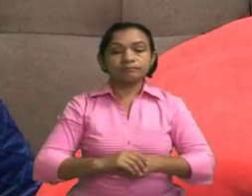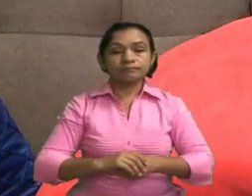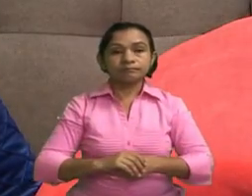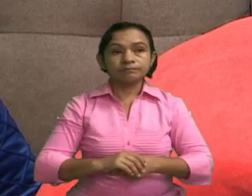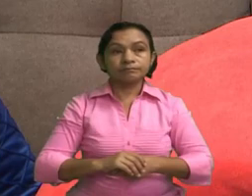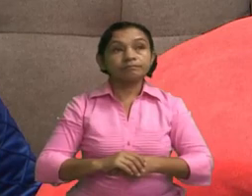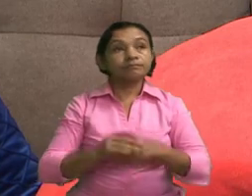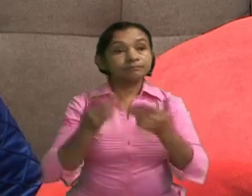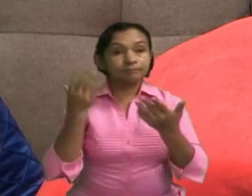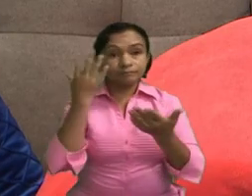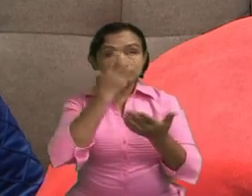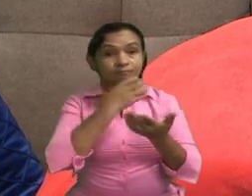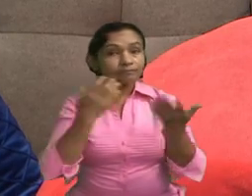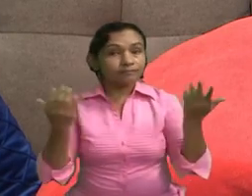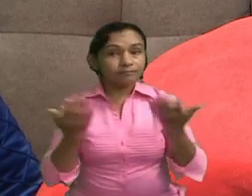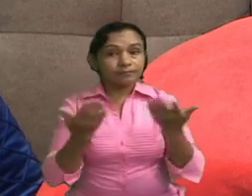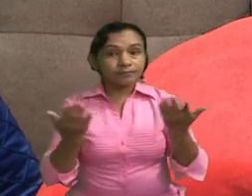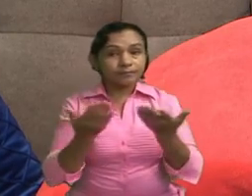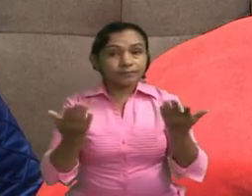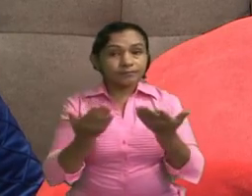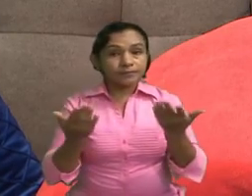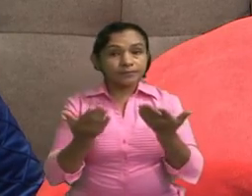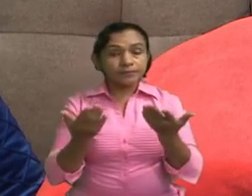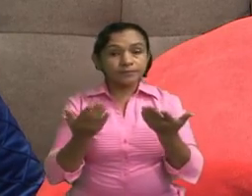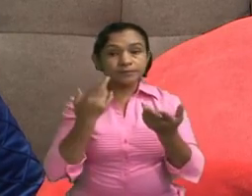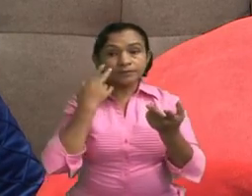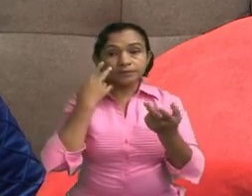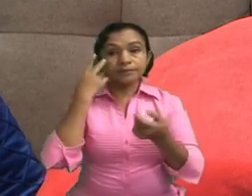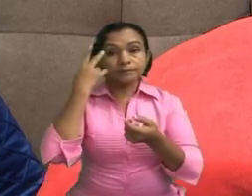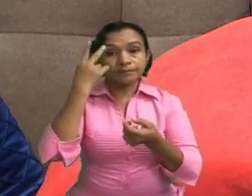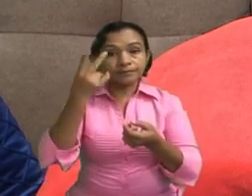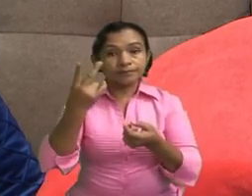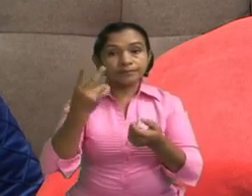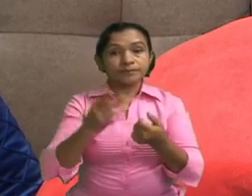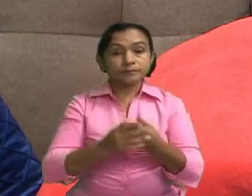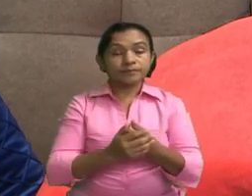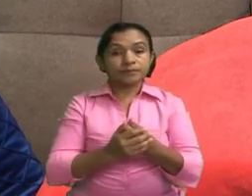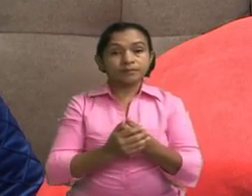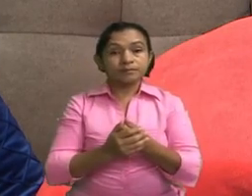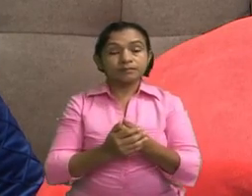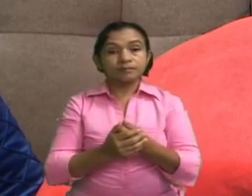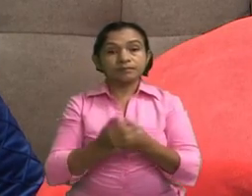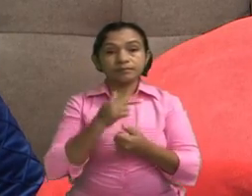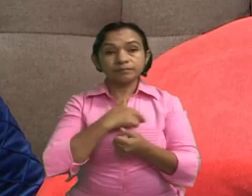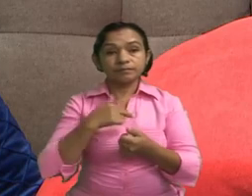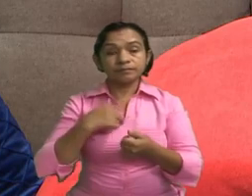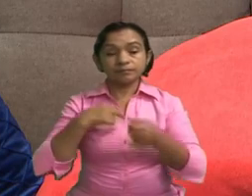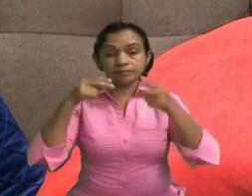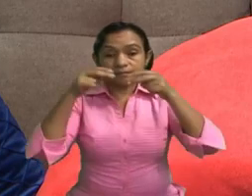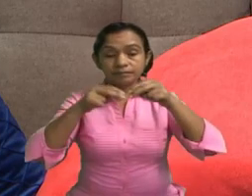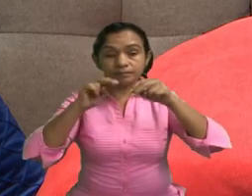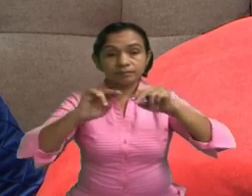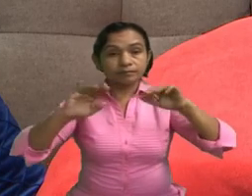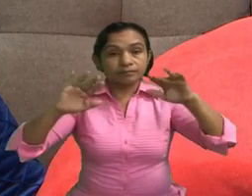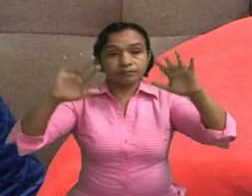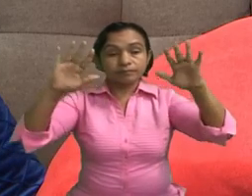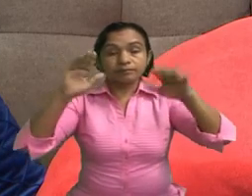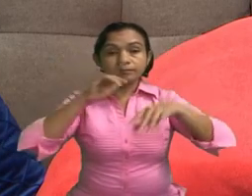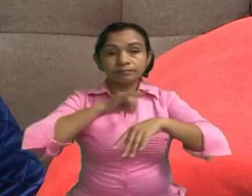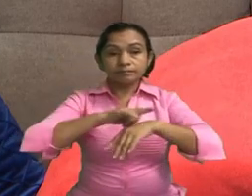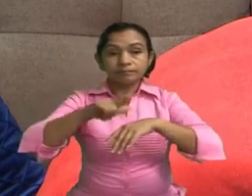Bueno, y qué interesante cómo esa visión que hay, ¿no?, de preservación de nuestros recursos naturales y de